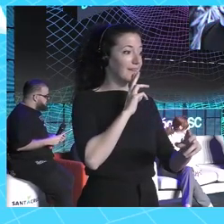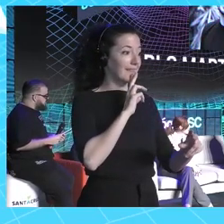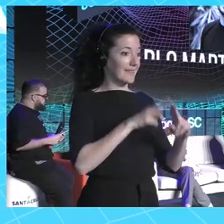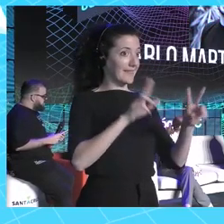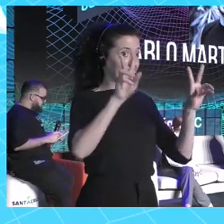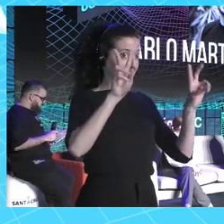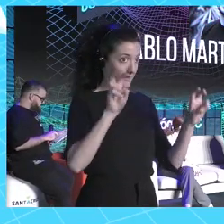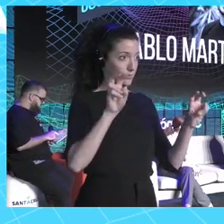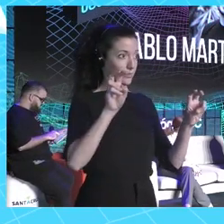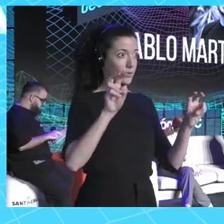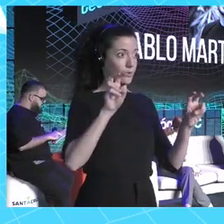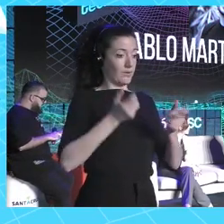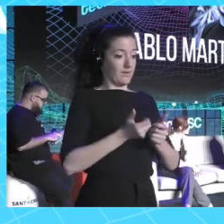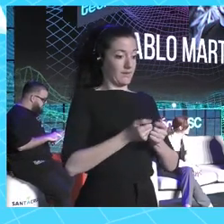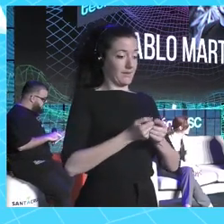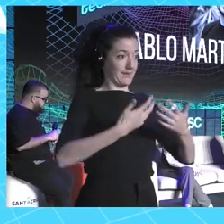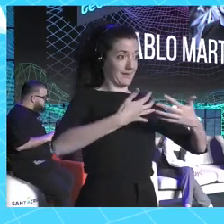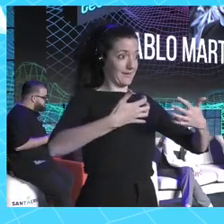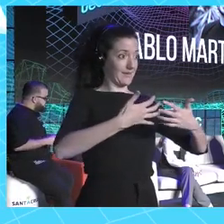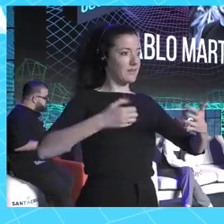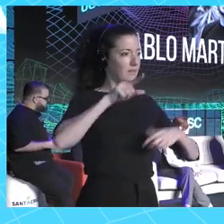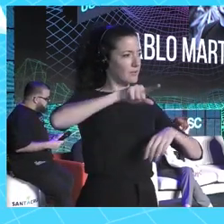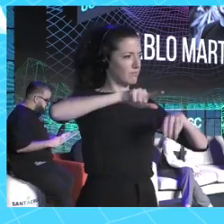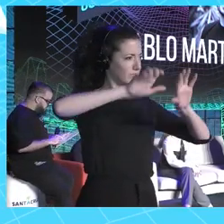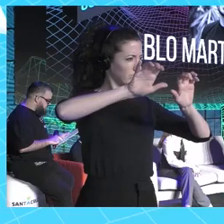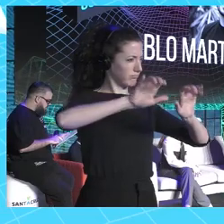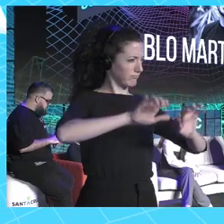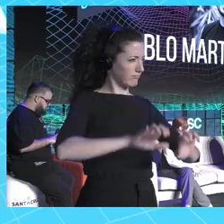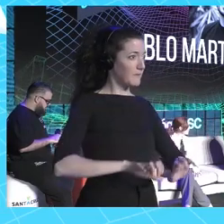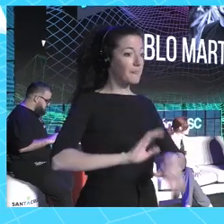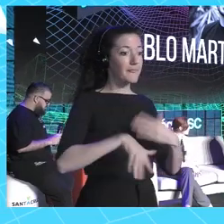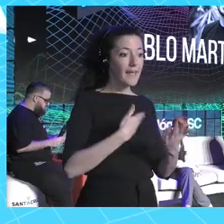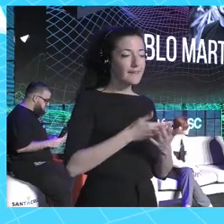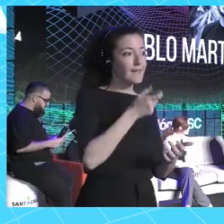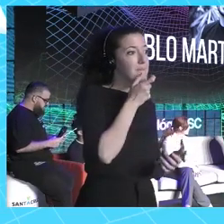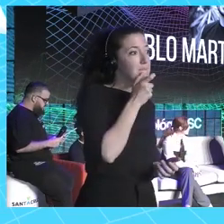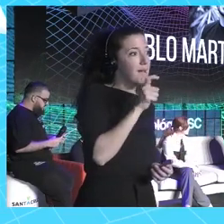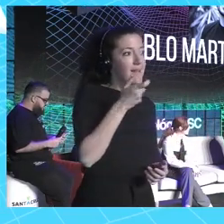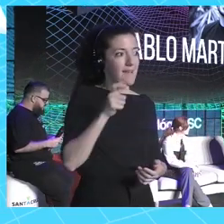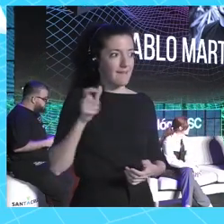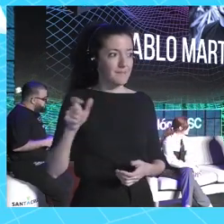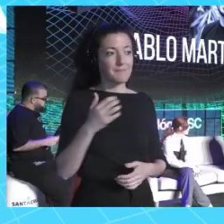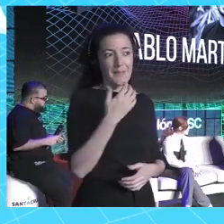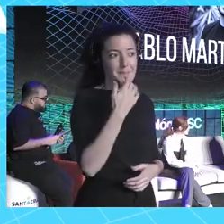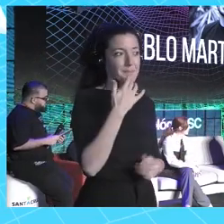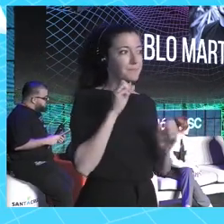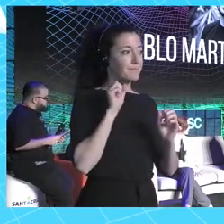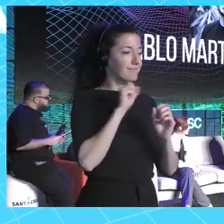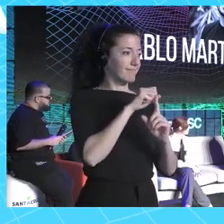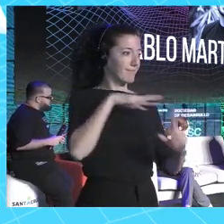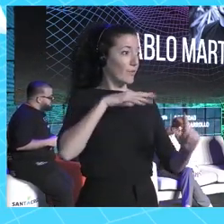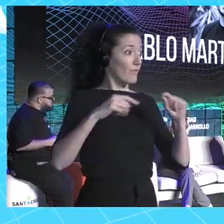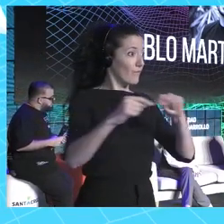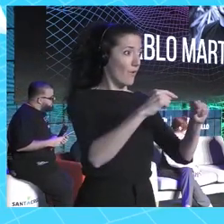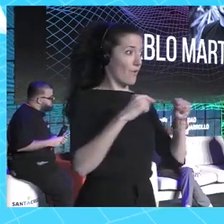y te lo redacta o sea lo que tú quieras incluso puedes poner las palabras que quieres que te relate decís si haces un foro de debate ponerle 800